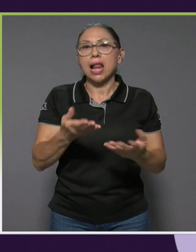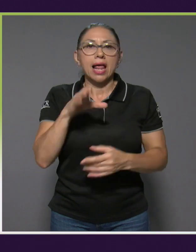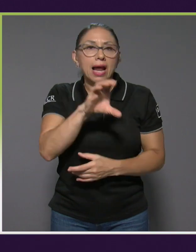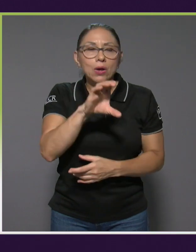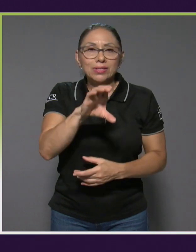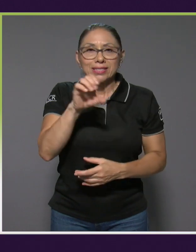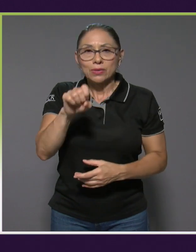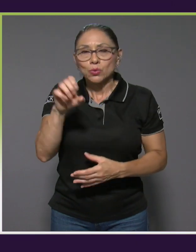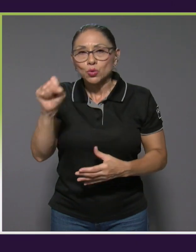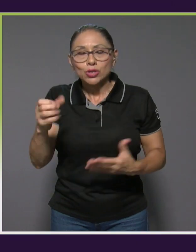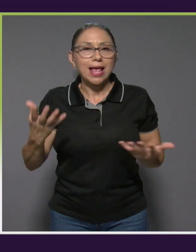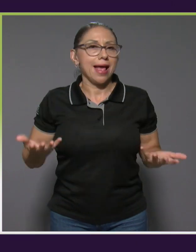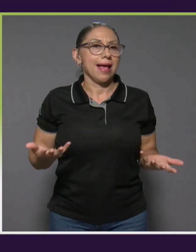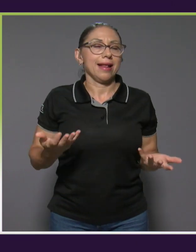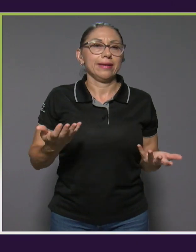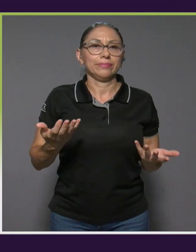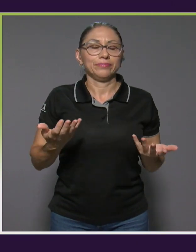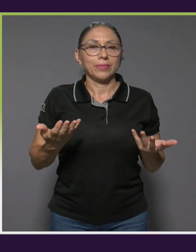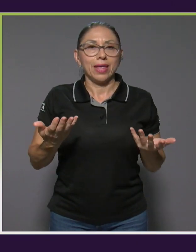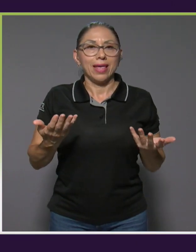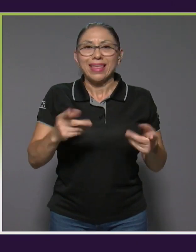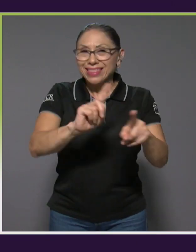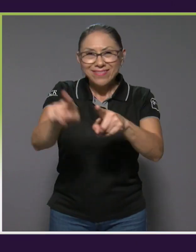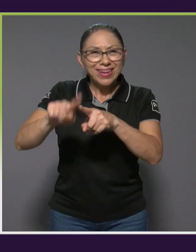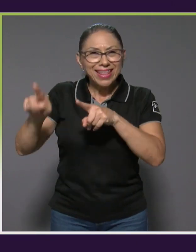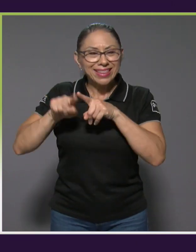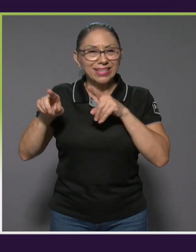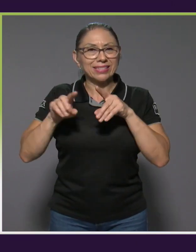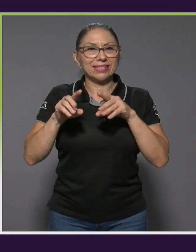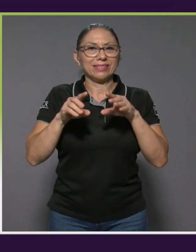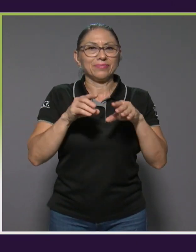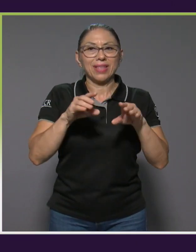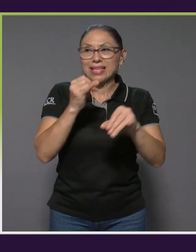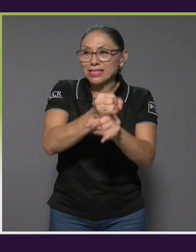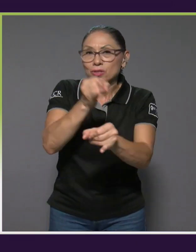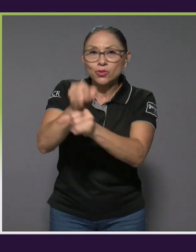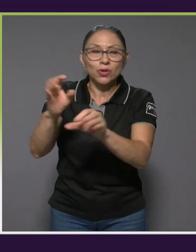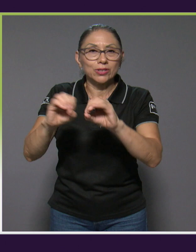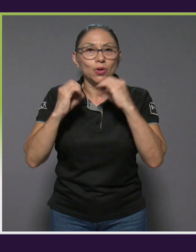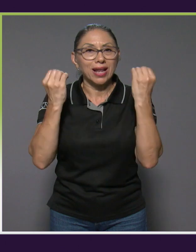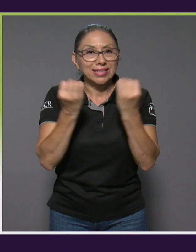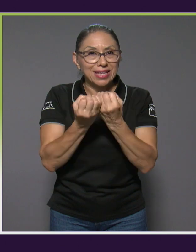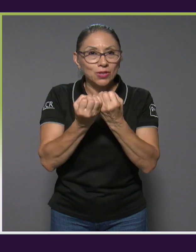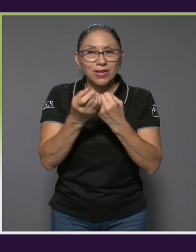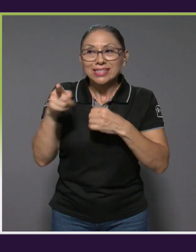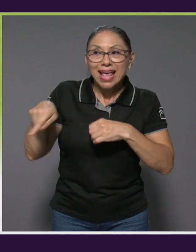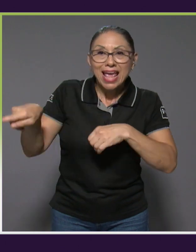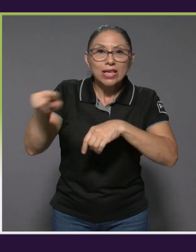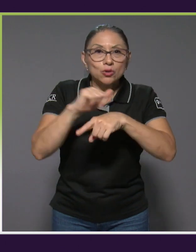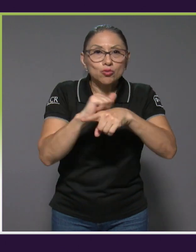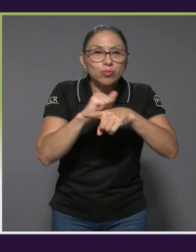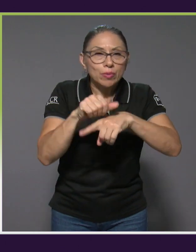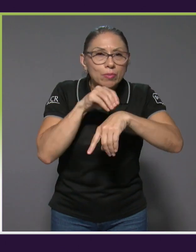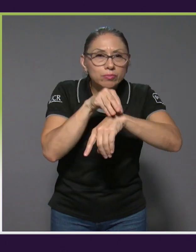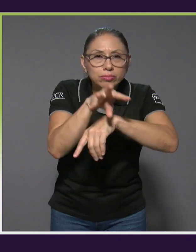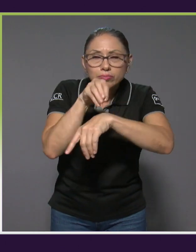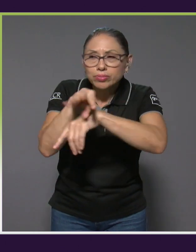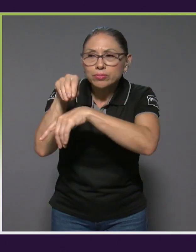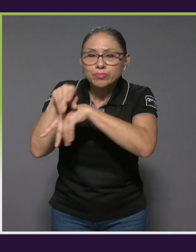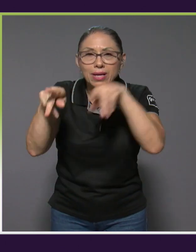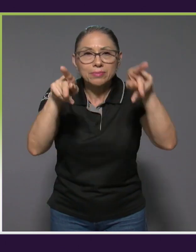Seguro Social, diferentes organismos a los que tenemos que orientar a las personas. Entonces, para saber